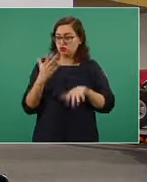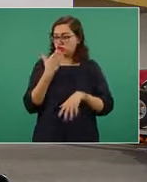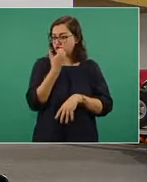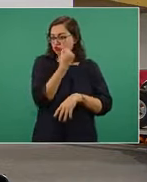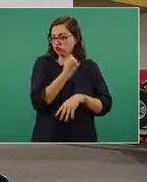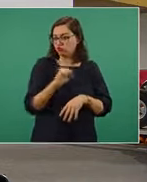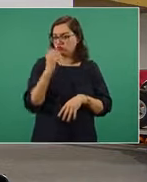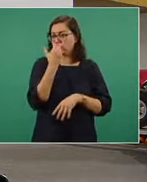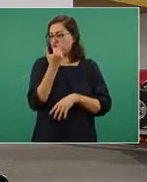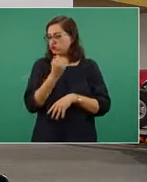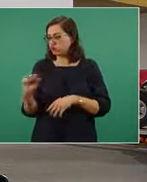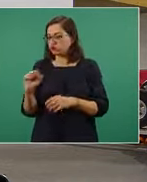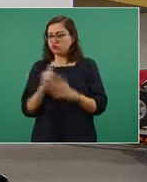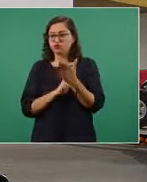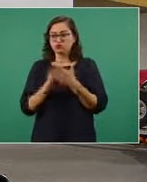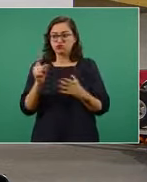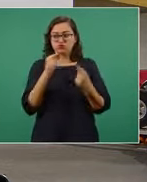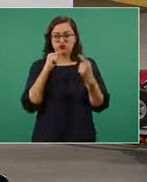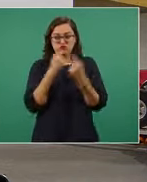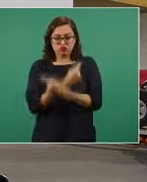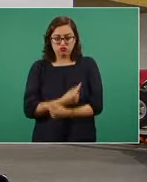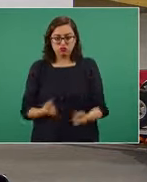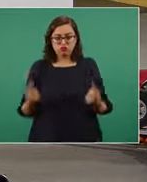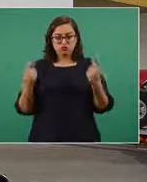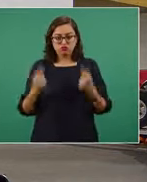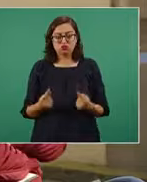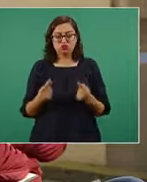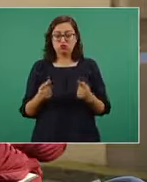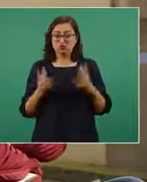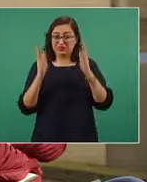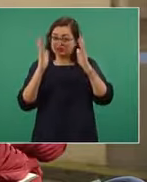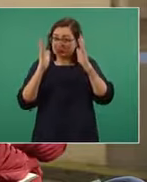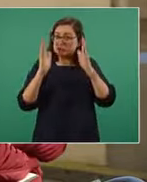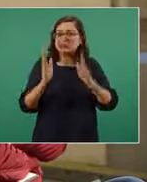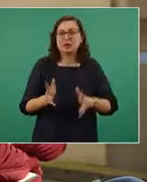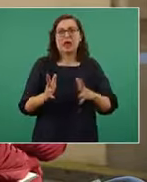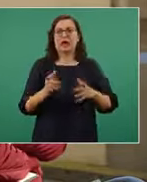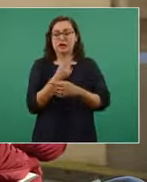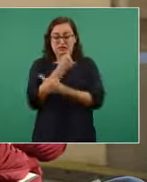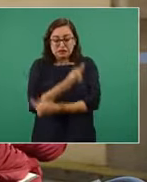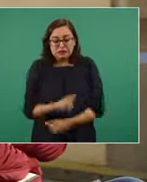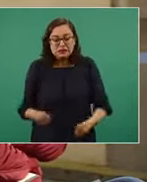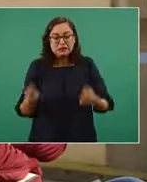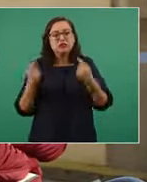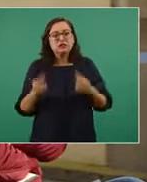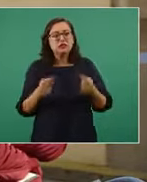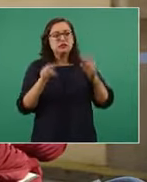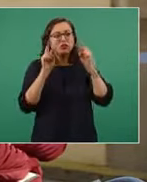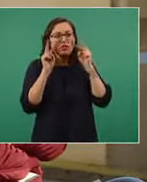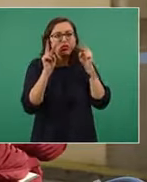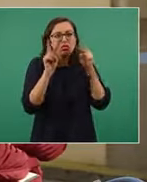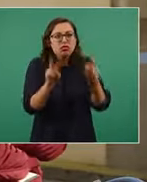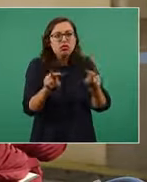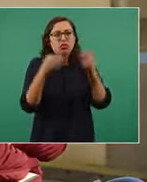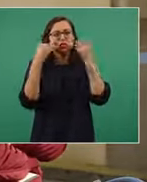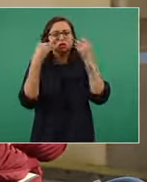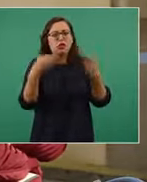autónomos especializados en los derechos de los niños, que no se debe exponer a nuestras infancias a escenas